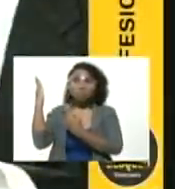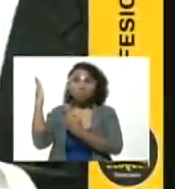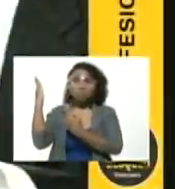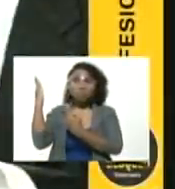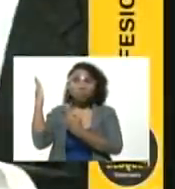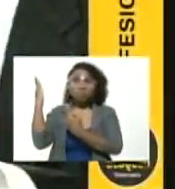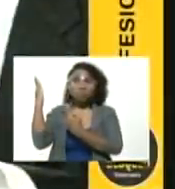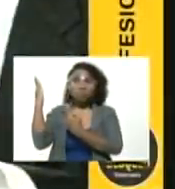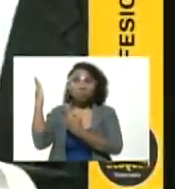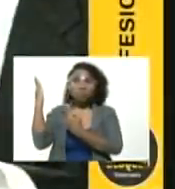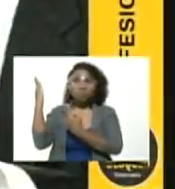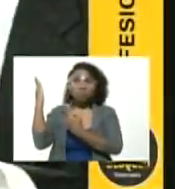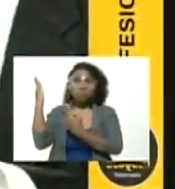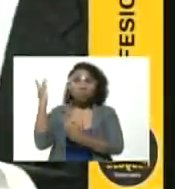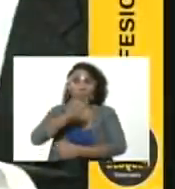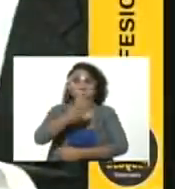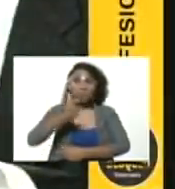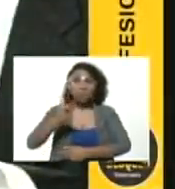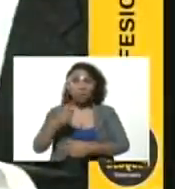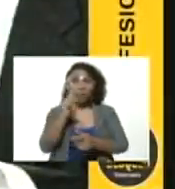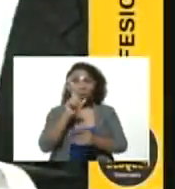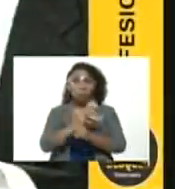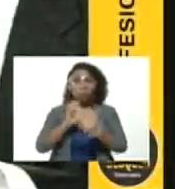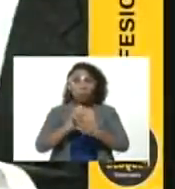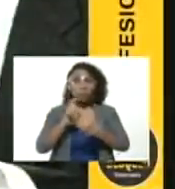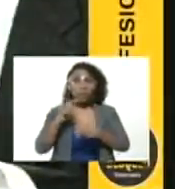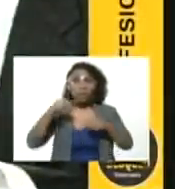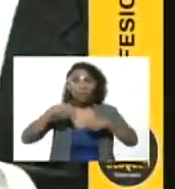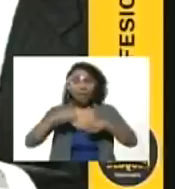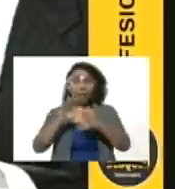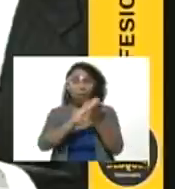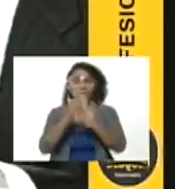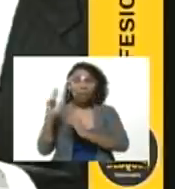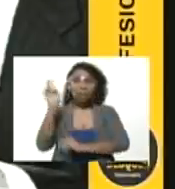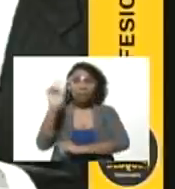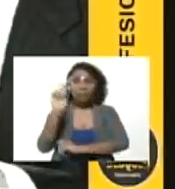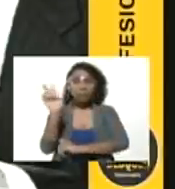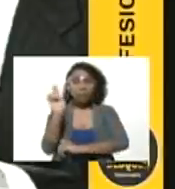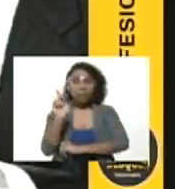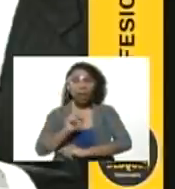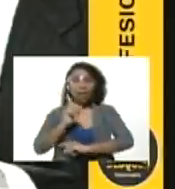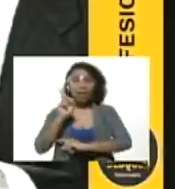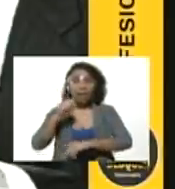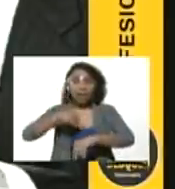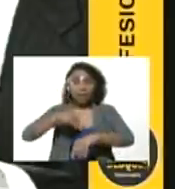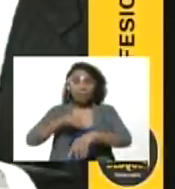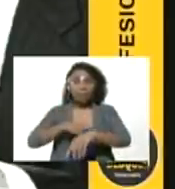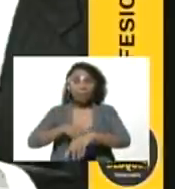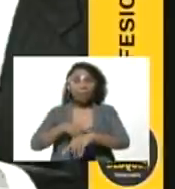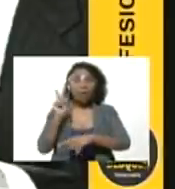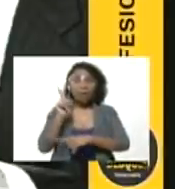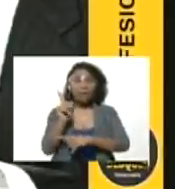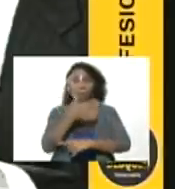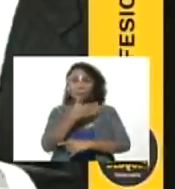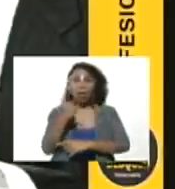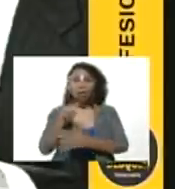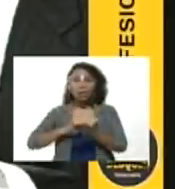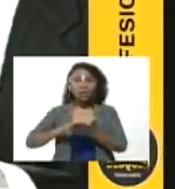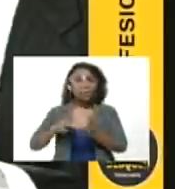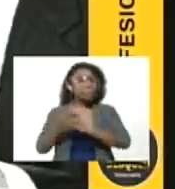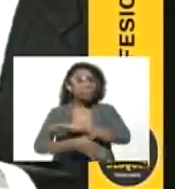al ciudadano común y corriente de las comunidades de Venezuela. En este momento quizás la mejor solución